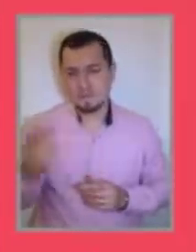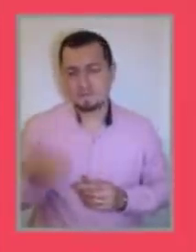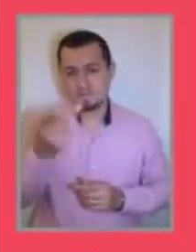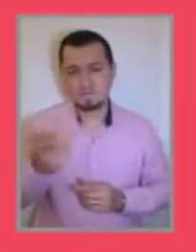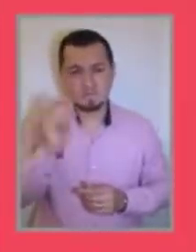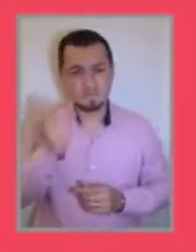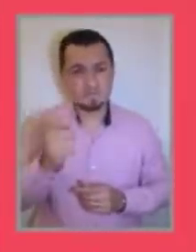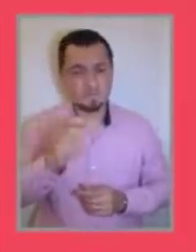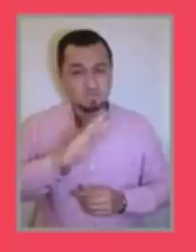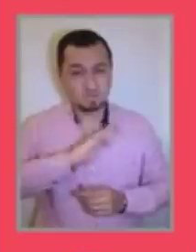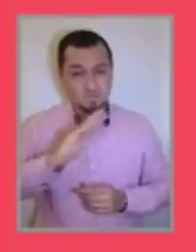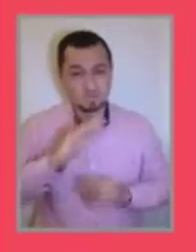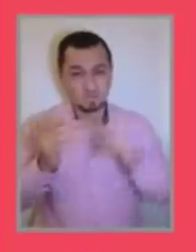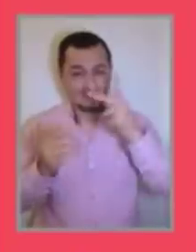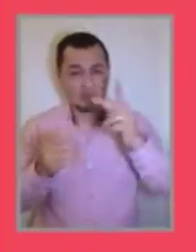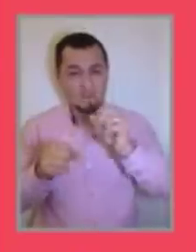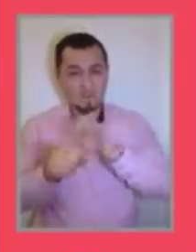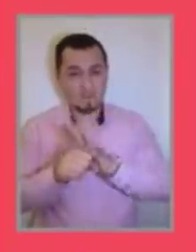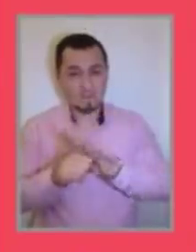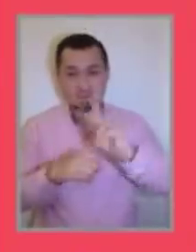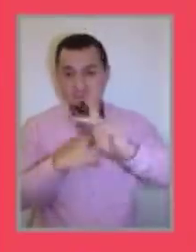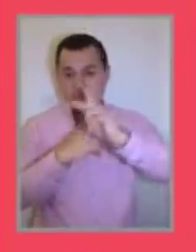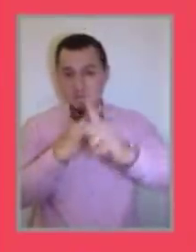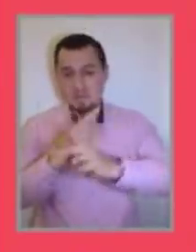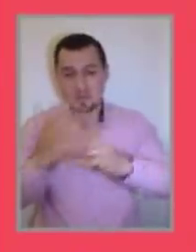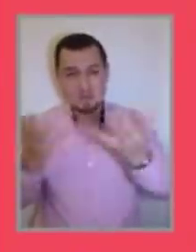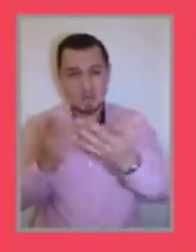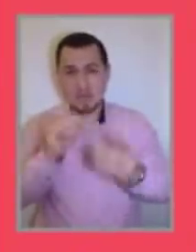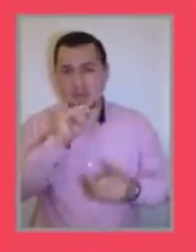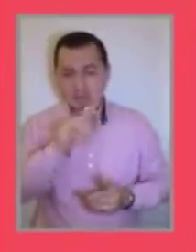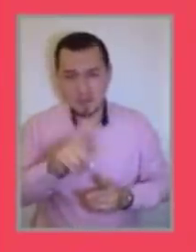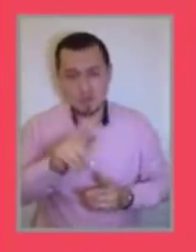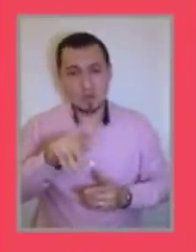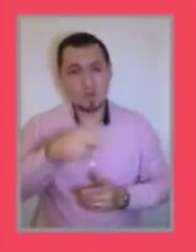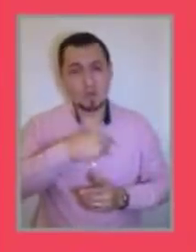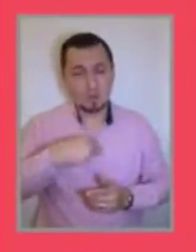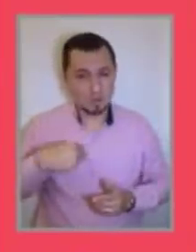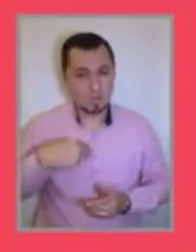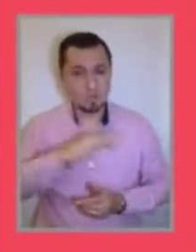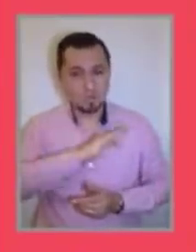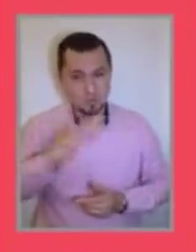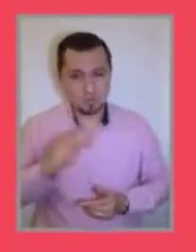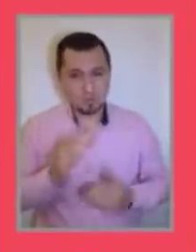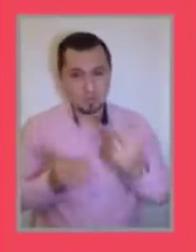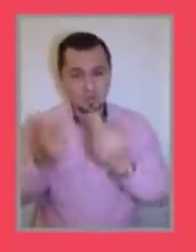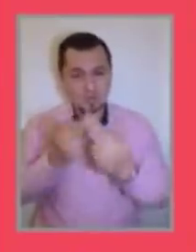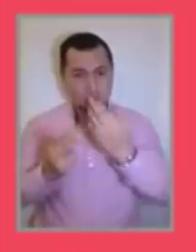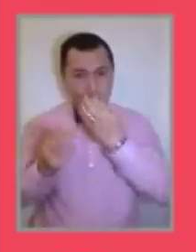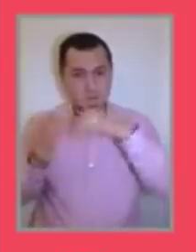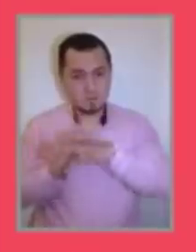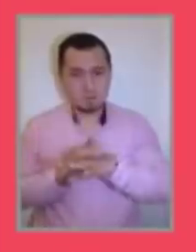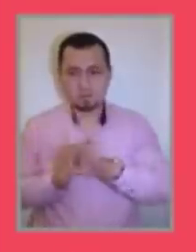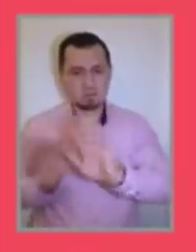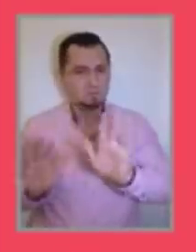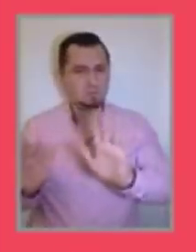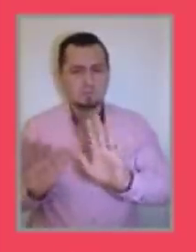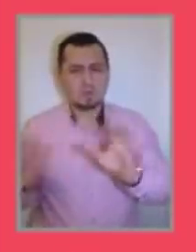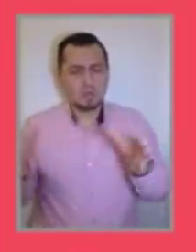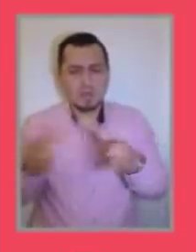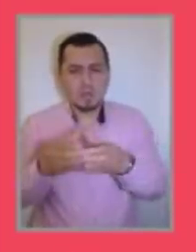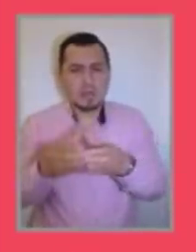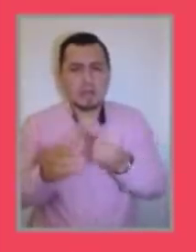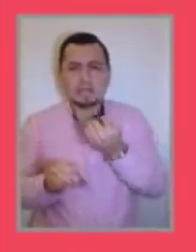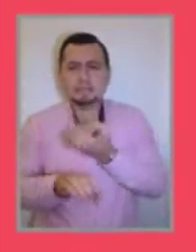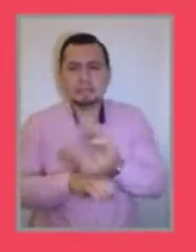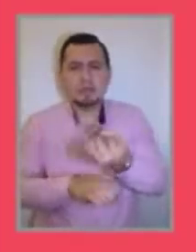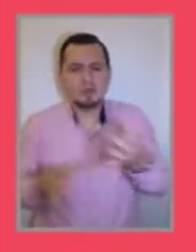si bien la pandemia no es igual en el país, tampoco es en Jalisco, en algunos municipios sí se podría adelantar el regreso a clases presenciales. No. ¿O va parejo? Nosotros